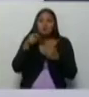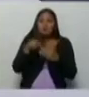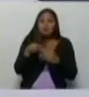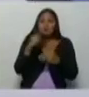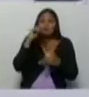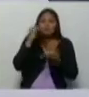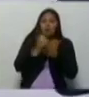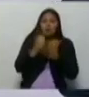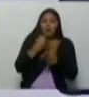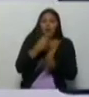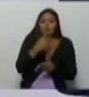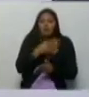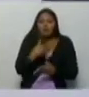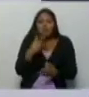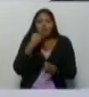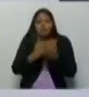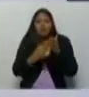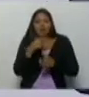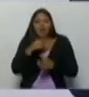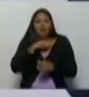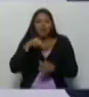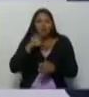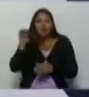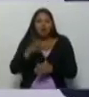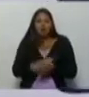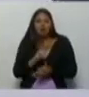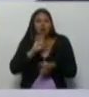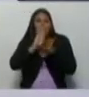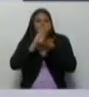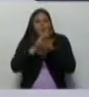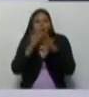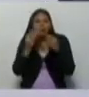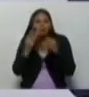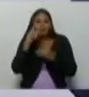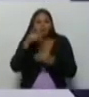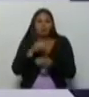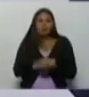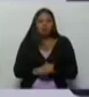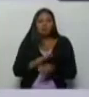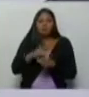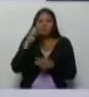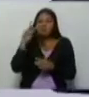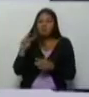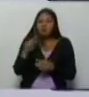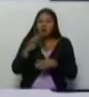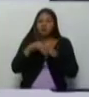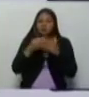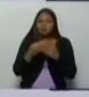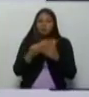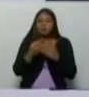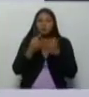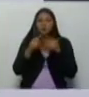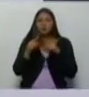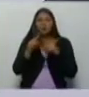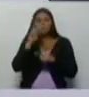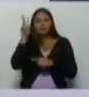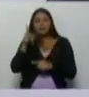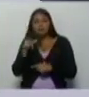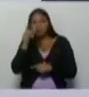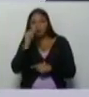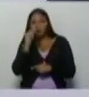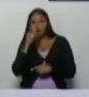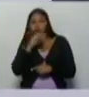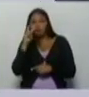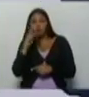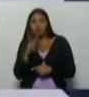no quisieran registrarle en nuestro país, nosotros les salvaguardamos su derecho porque son evidentes que no son de un venezolano. Y nosotros